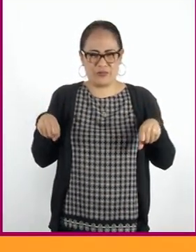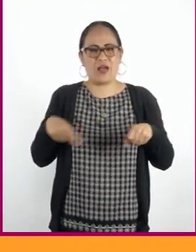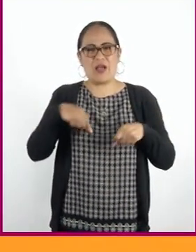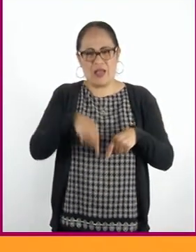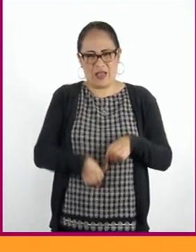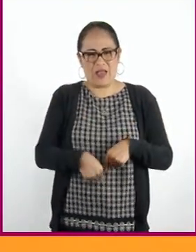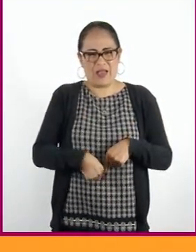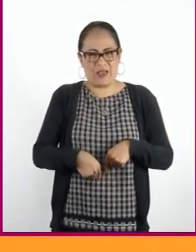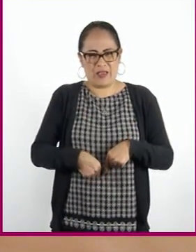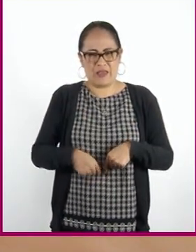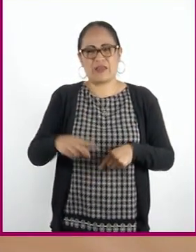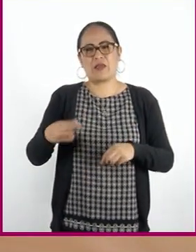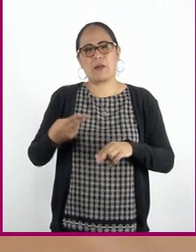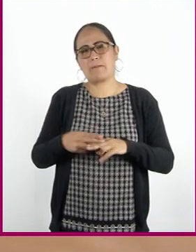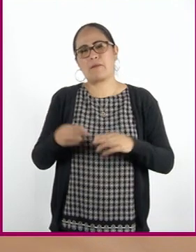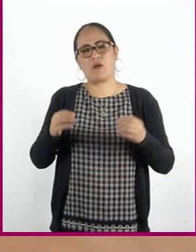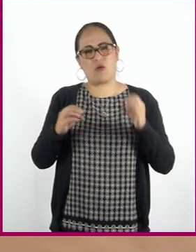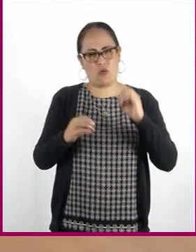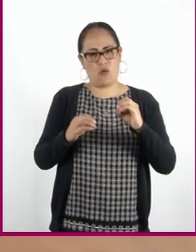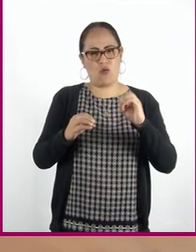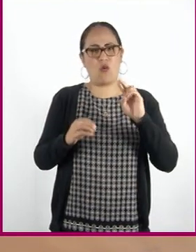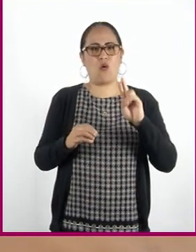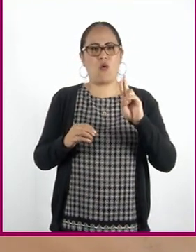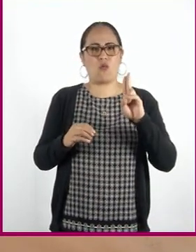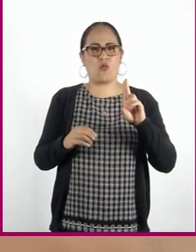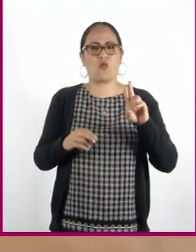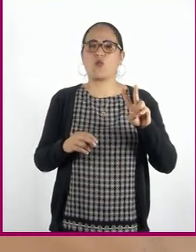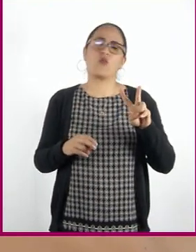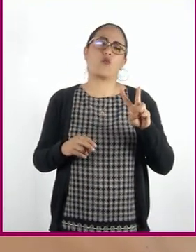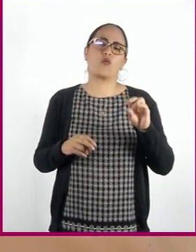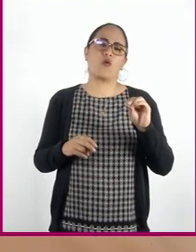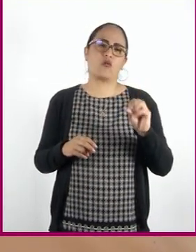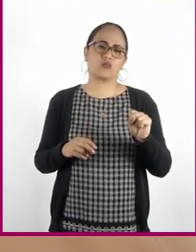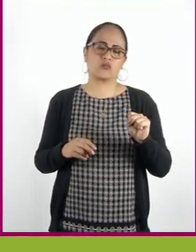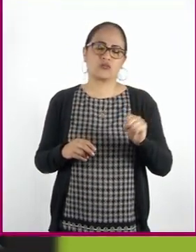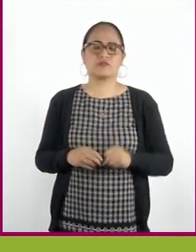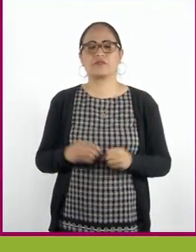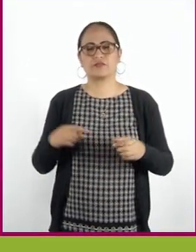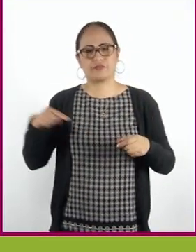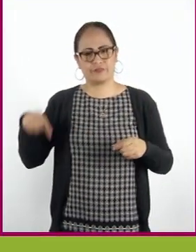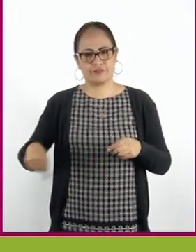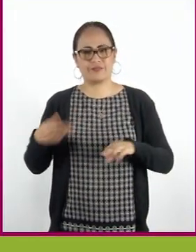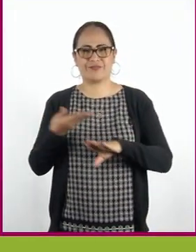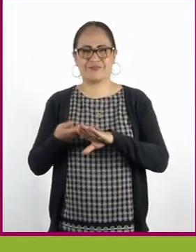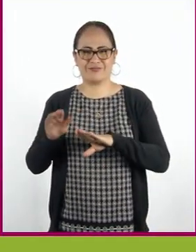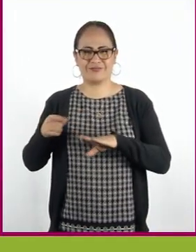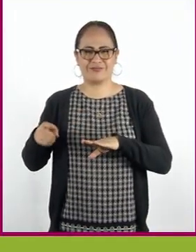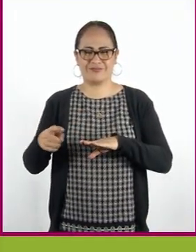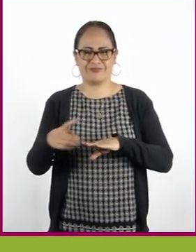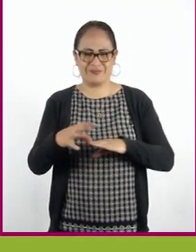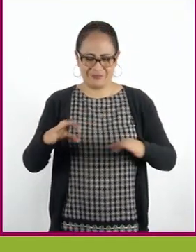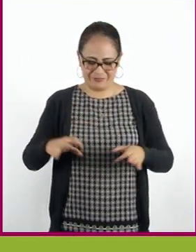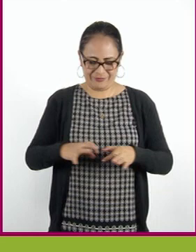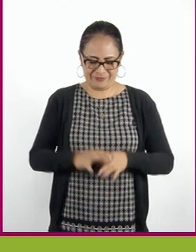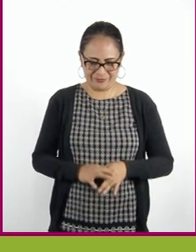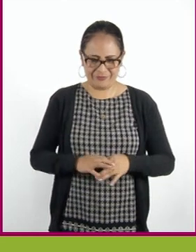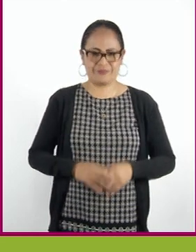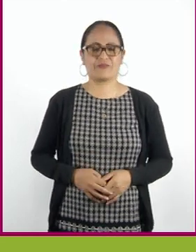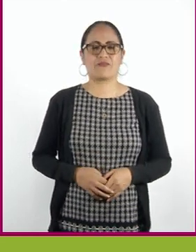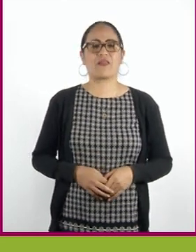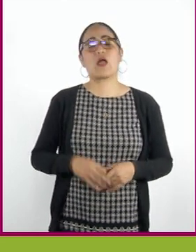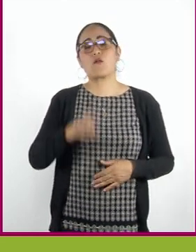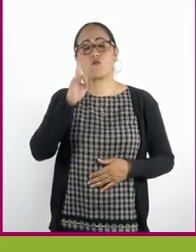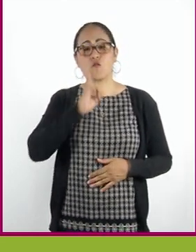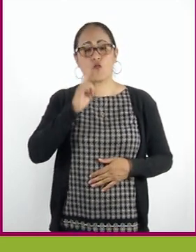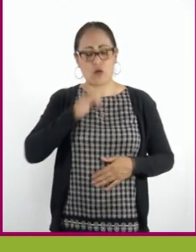fecundación de los óvulos por parte de los espermatozoides. Otro órgano interno en la mujer es el útero o